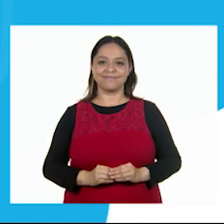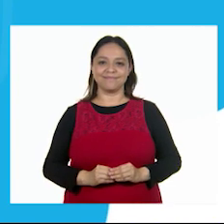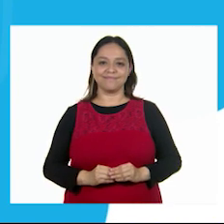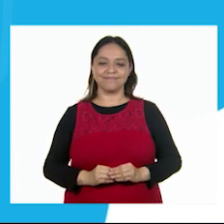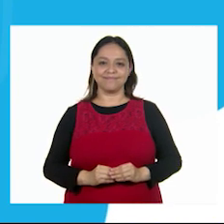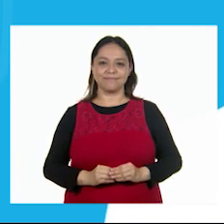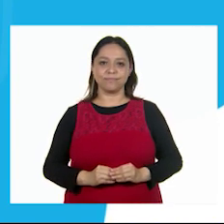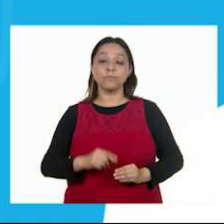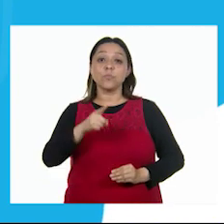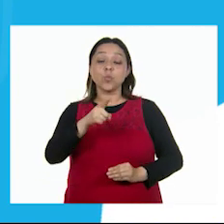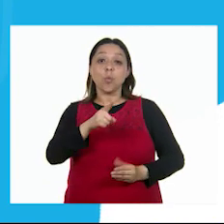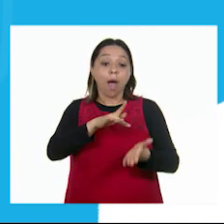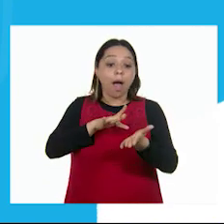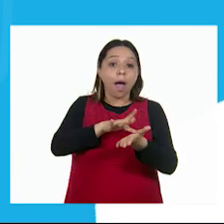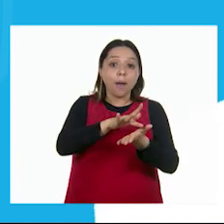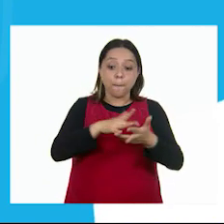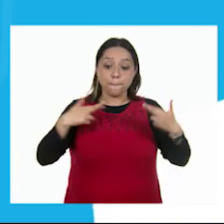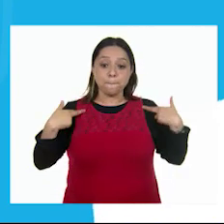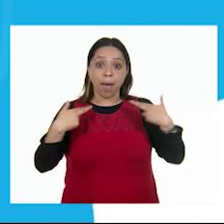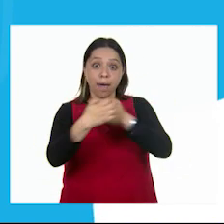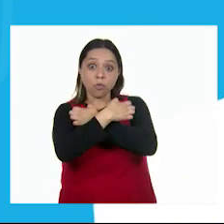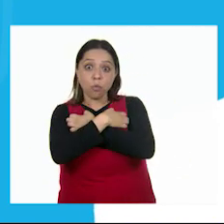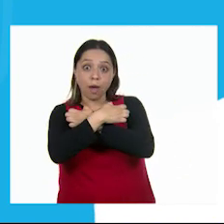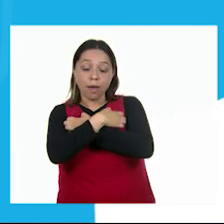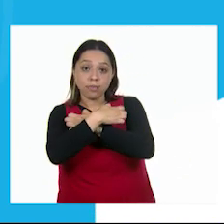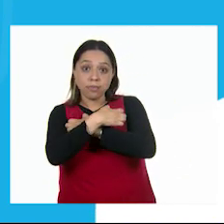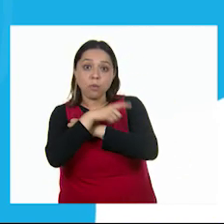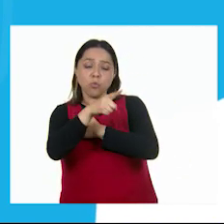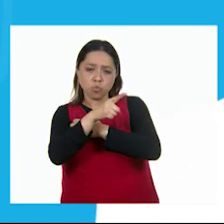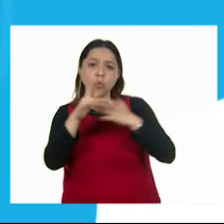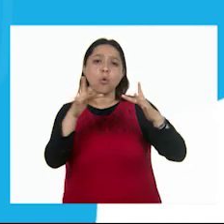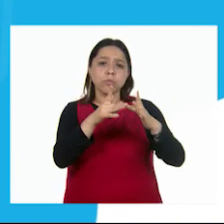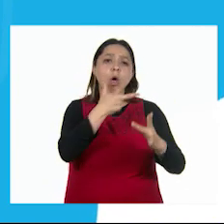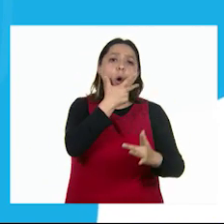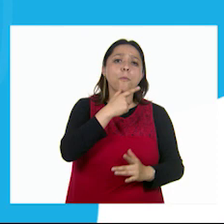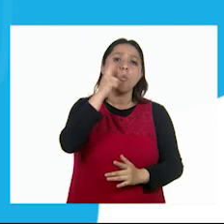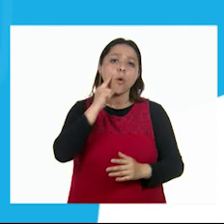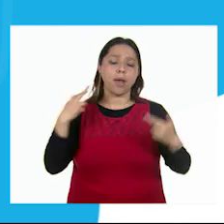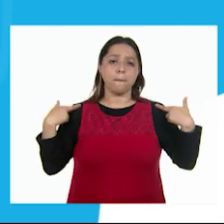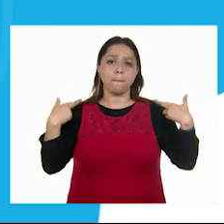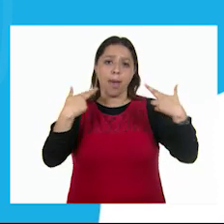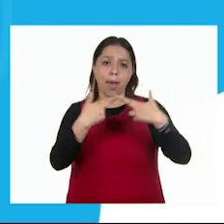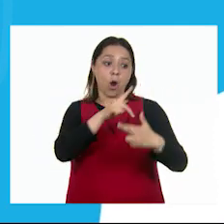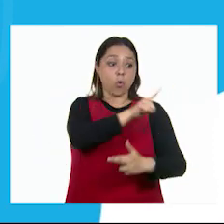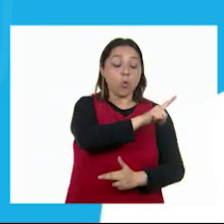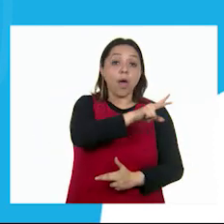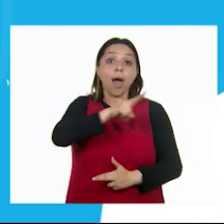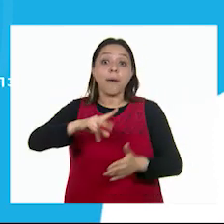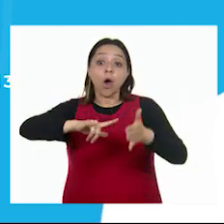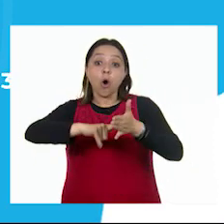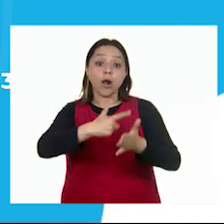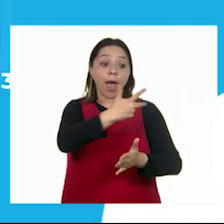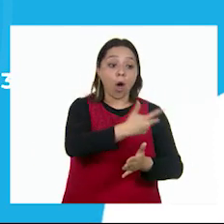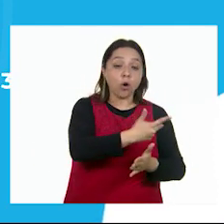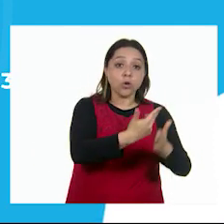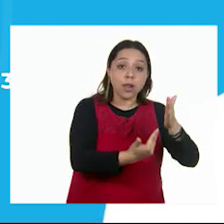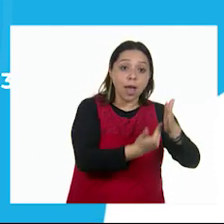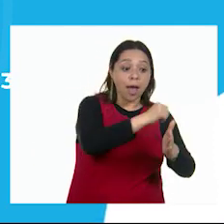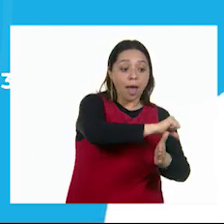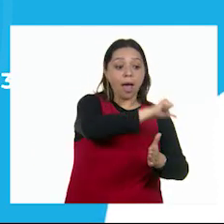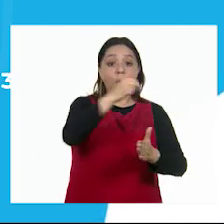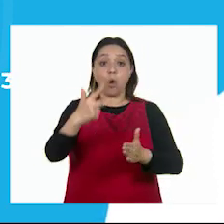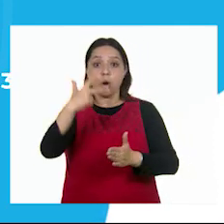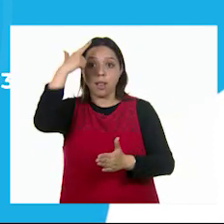Para solicitar apoyo pedagógico, comunícate con maestras y maestros de lunes a viernes, de 8 a 20 horas, al